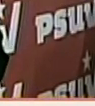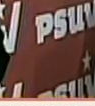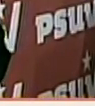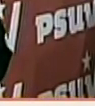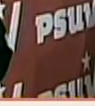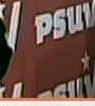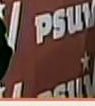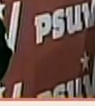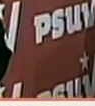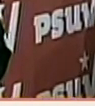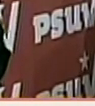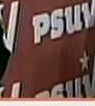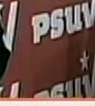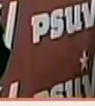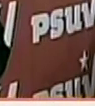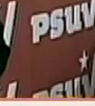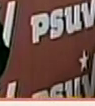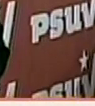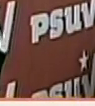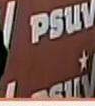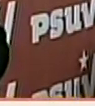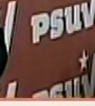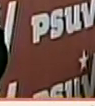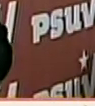se han inscrito